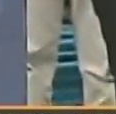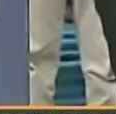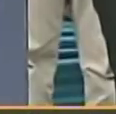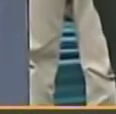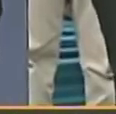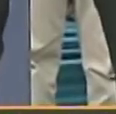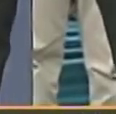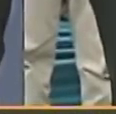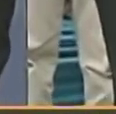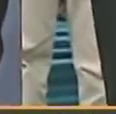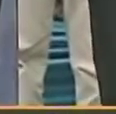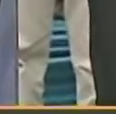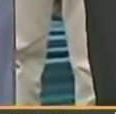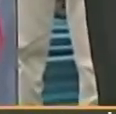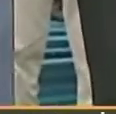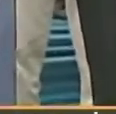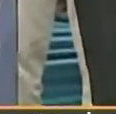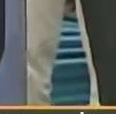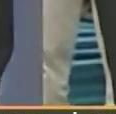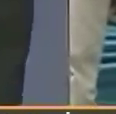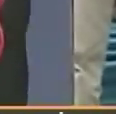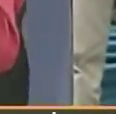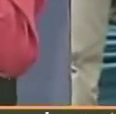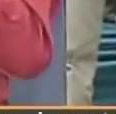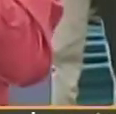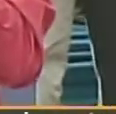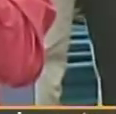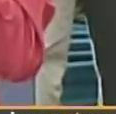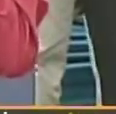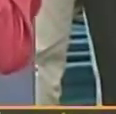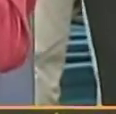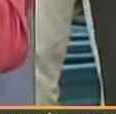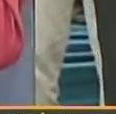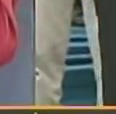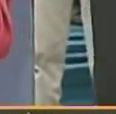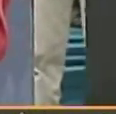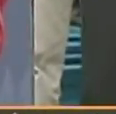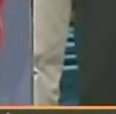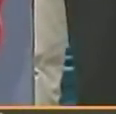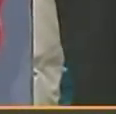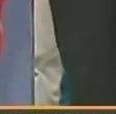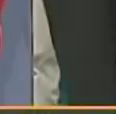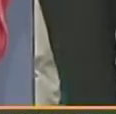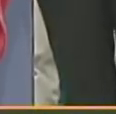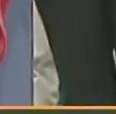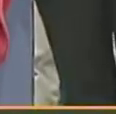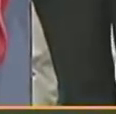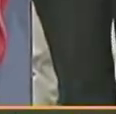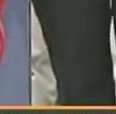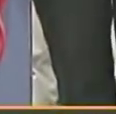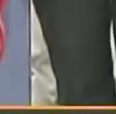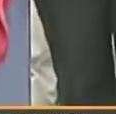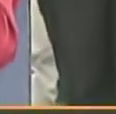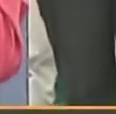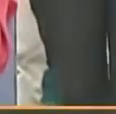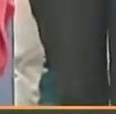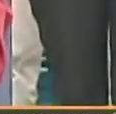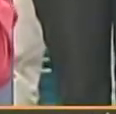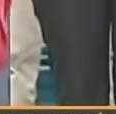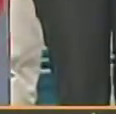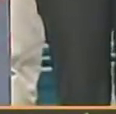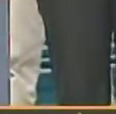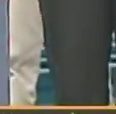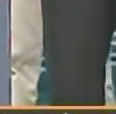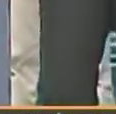para ganar esta nueva batalla que hoy se inicia. Hoy